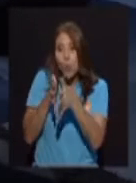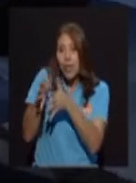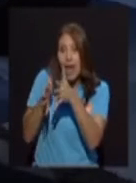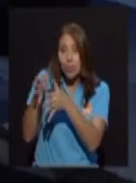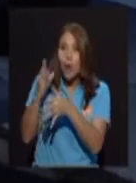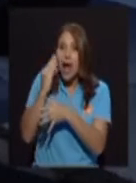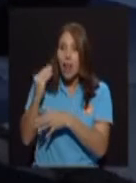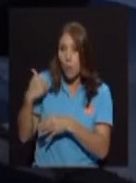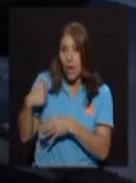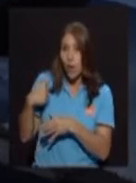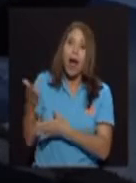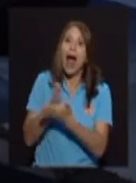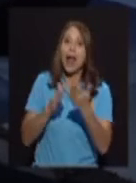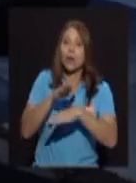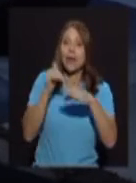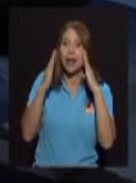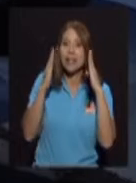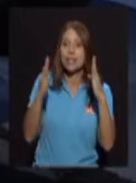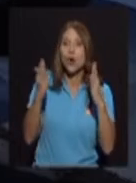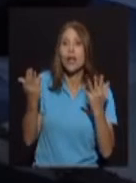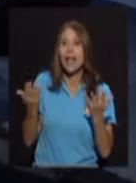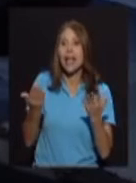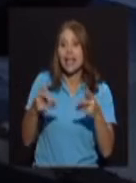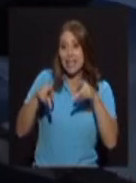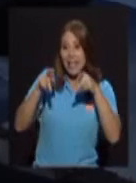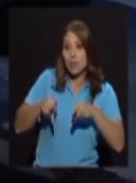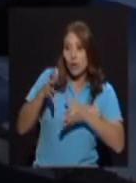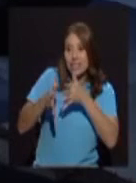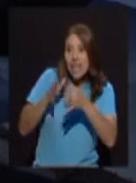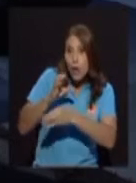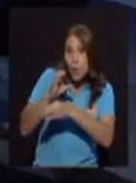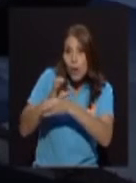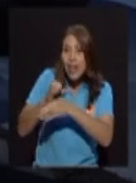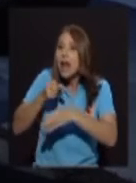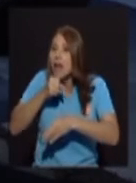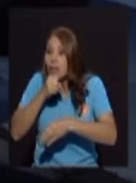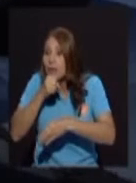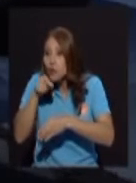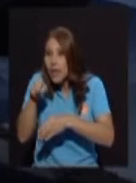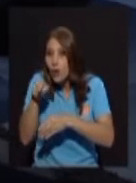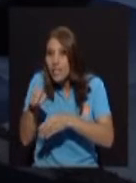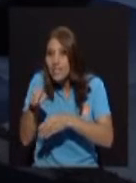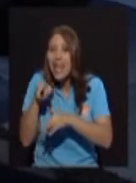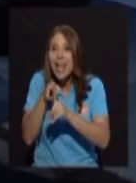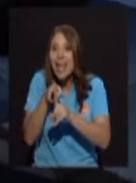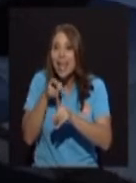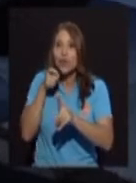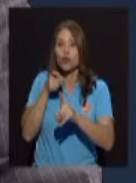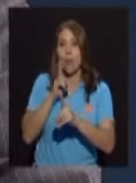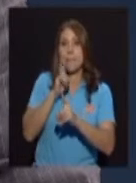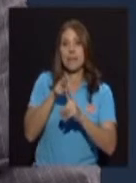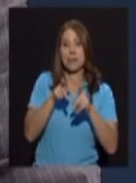las particularidades que nos llama la atención es que los cuidadores de los adultos mayores típicamente provienen de los miembros del